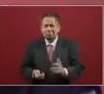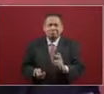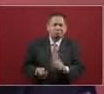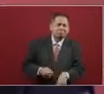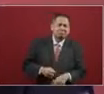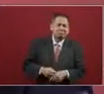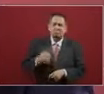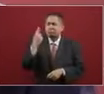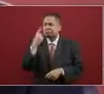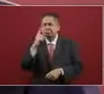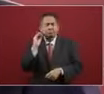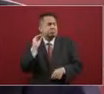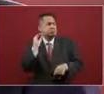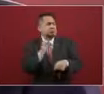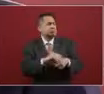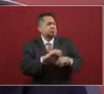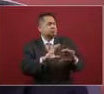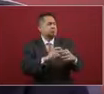invertir